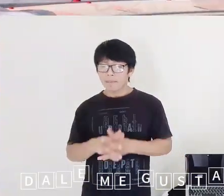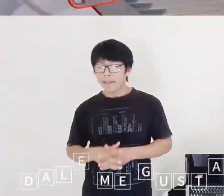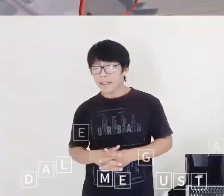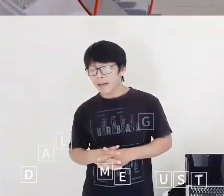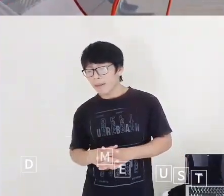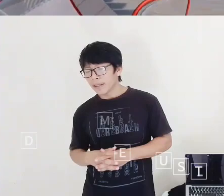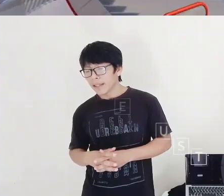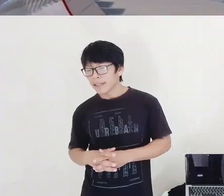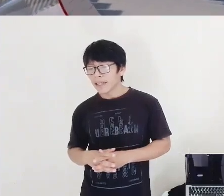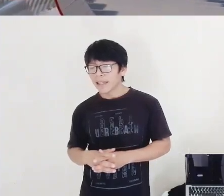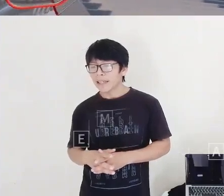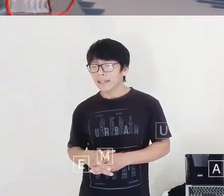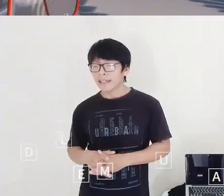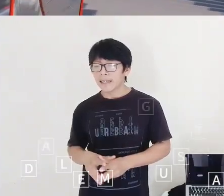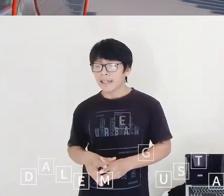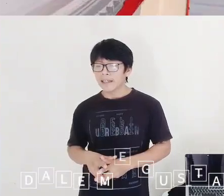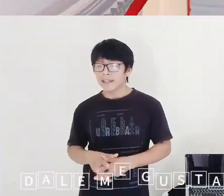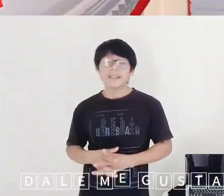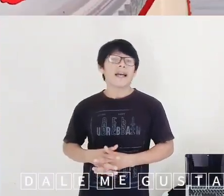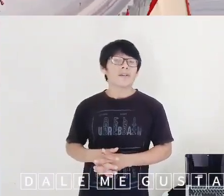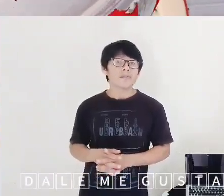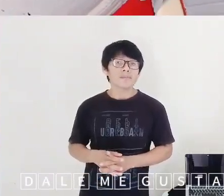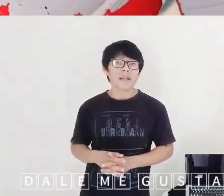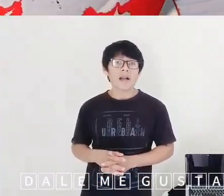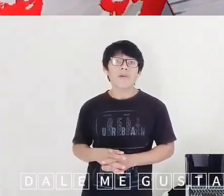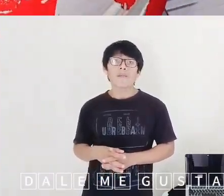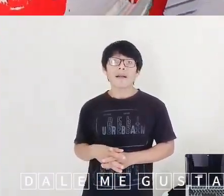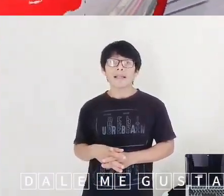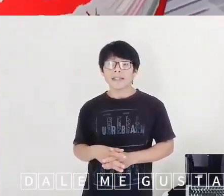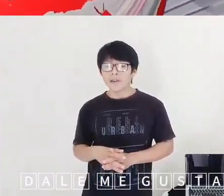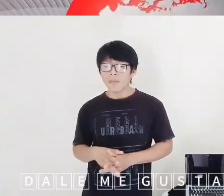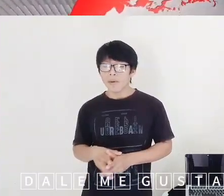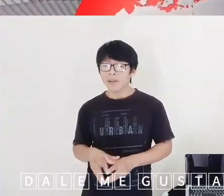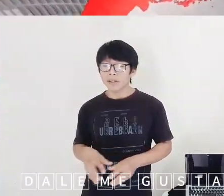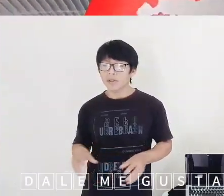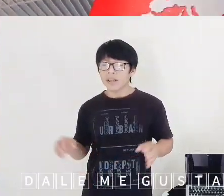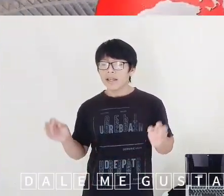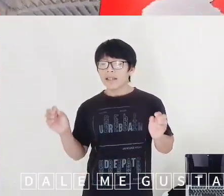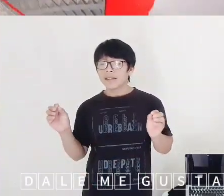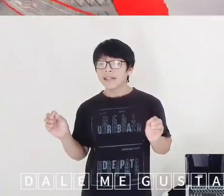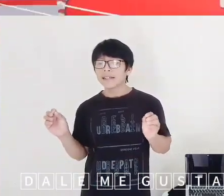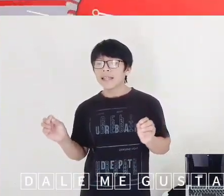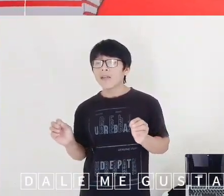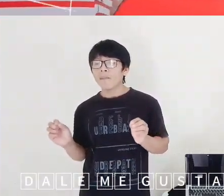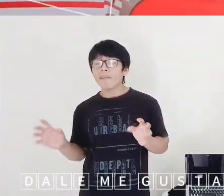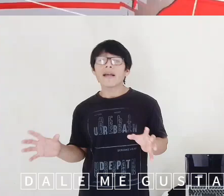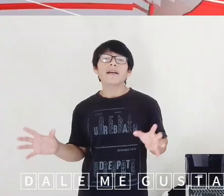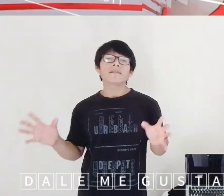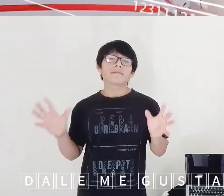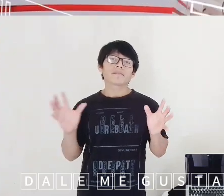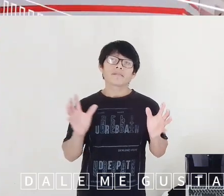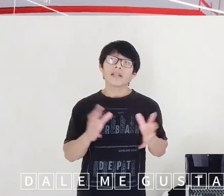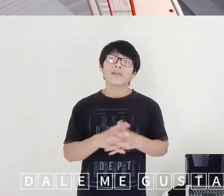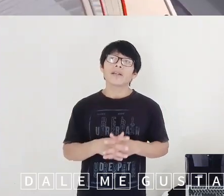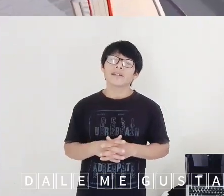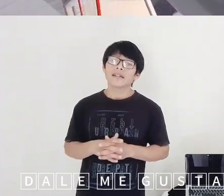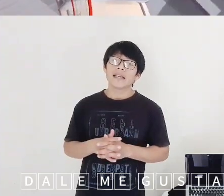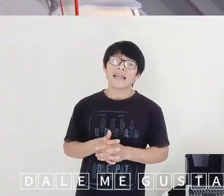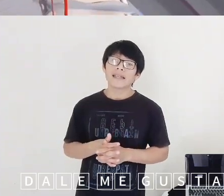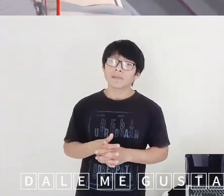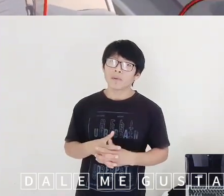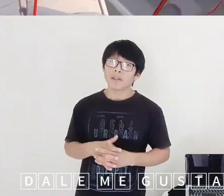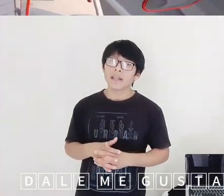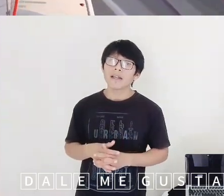o sea, prácticamente ser citado a comparecer, o mejor dicho, ser citado para,